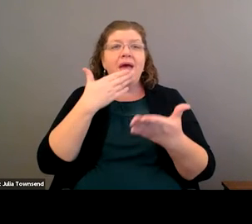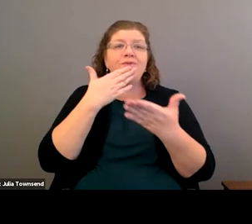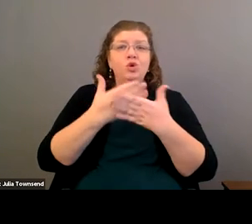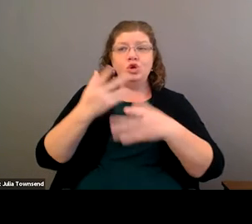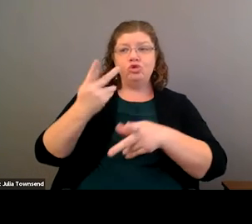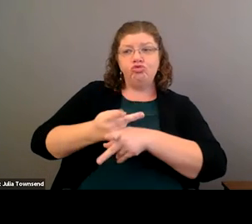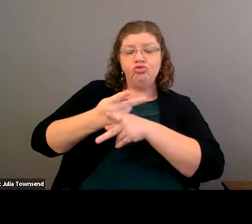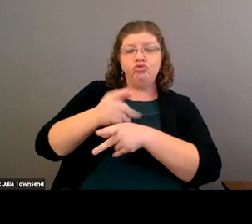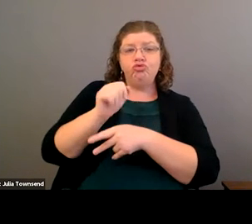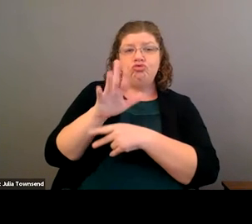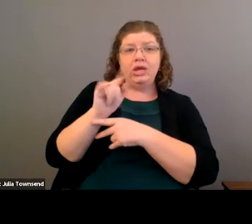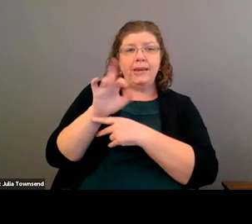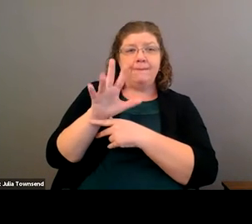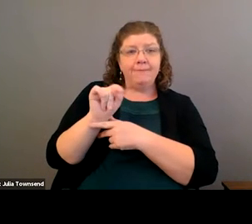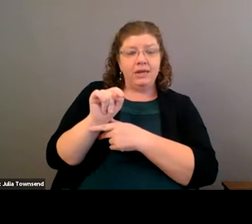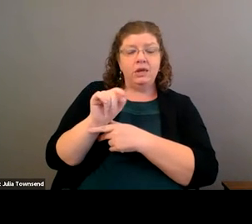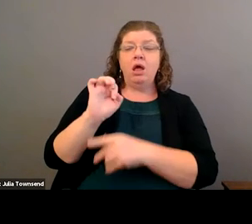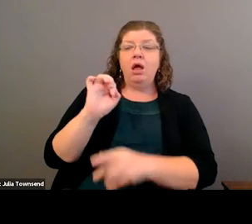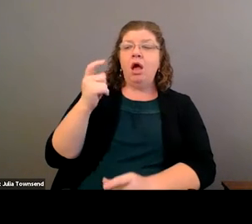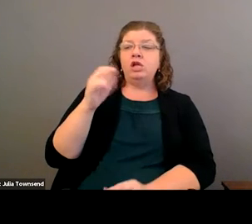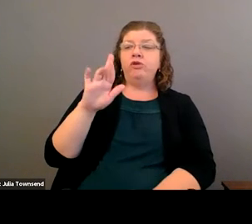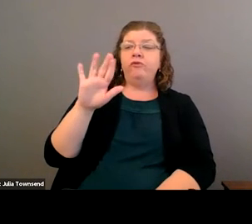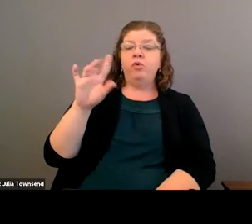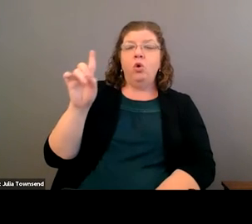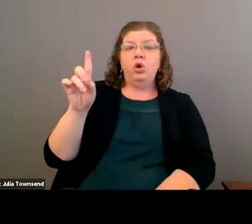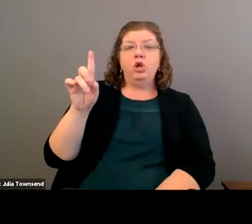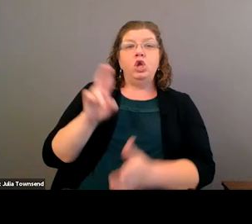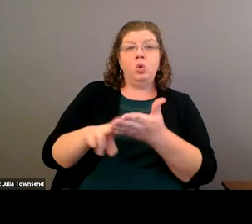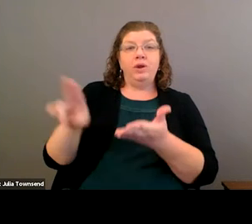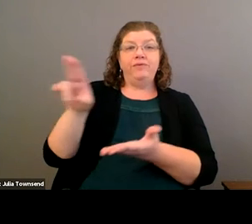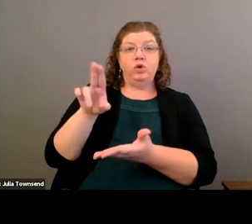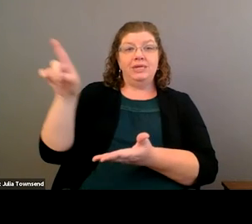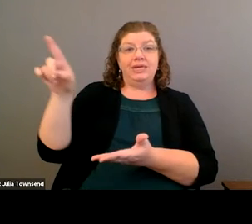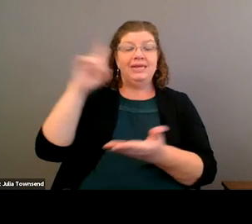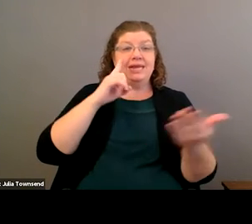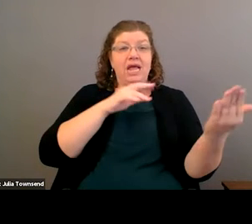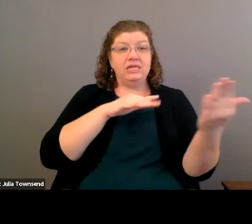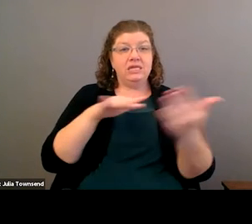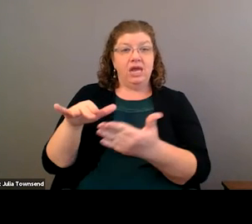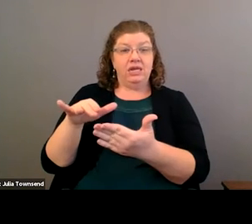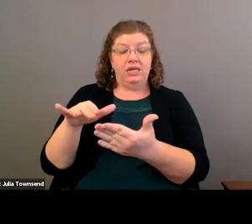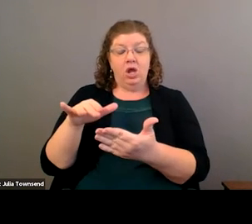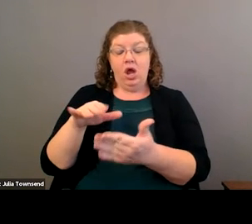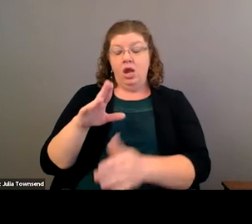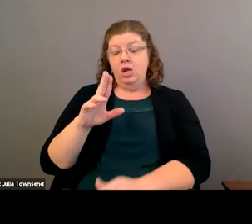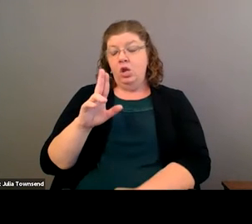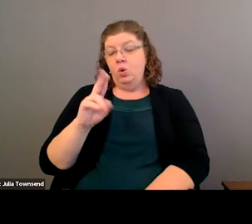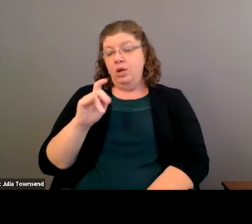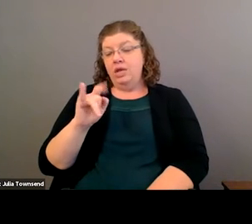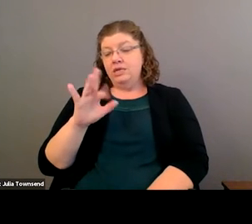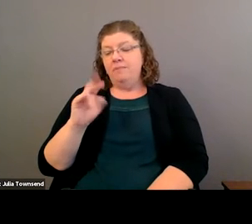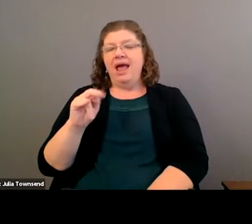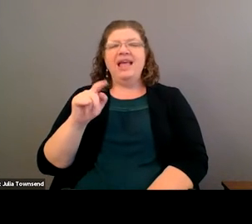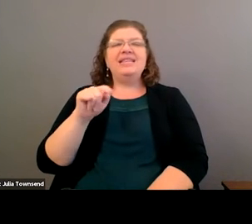Y hay tratamientos que son muy efectivos. La Universidad de Oxford hizo un